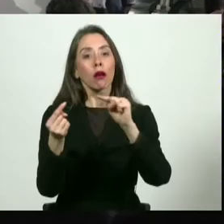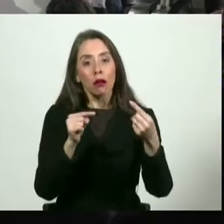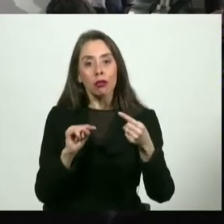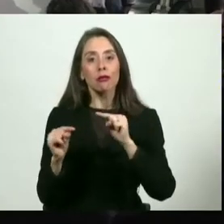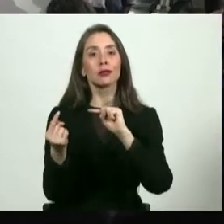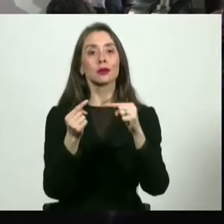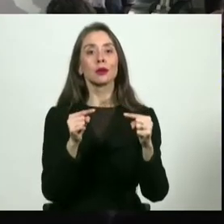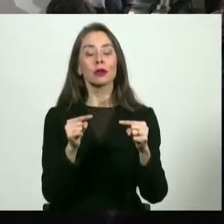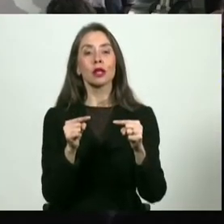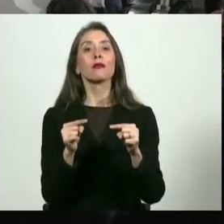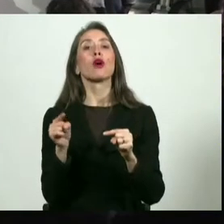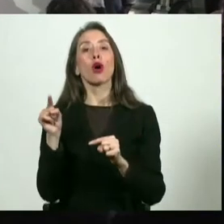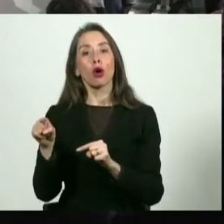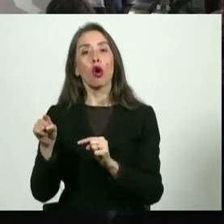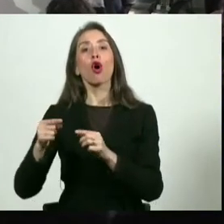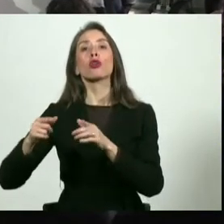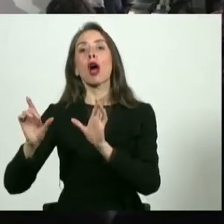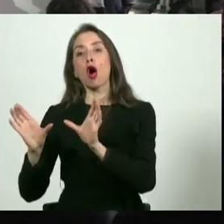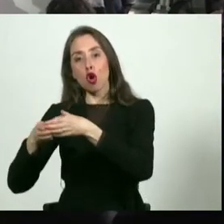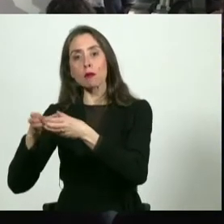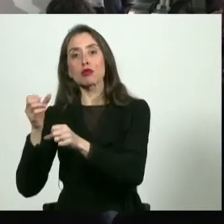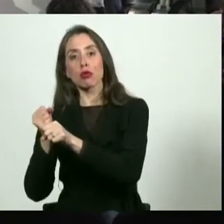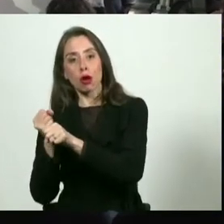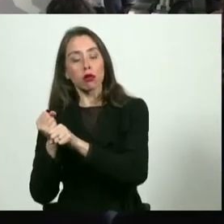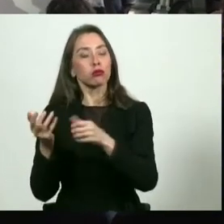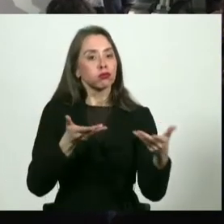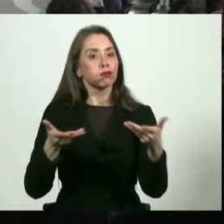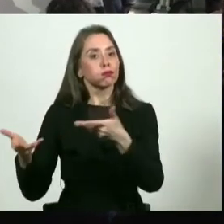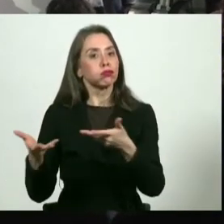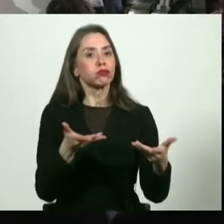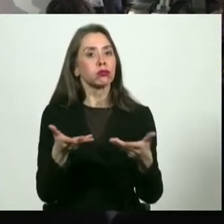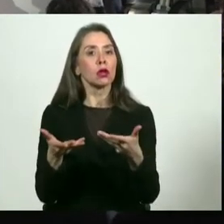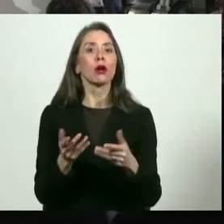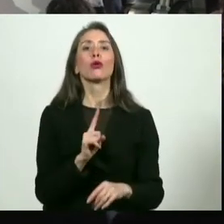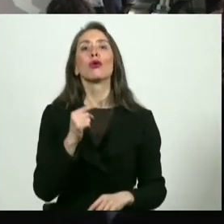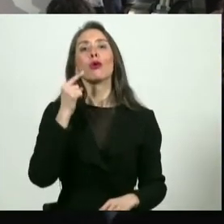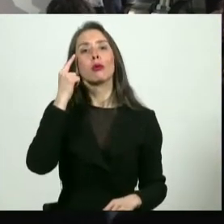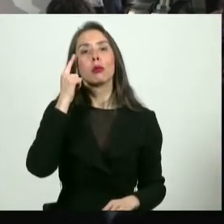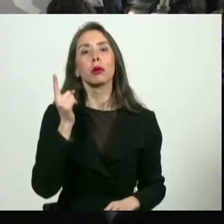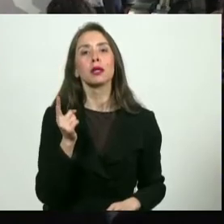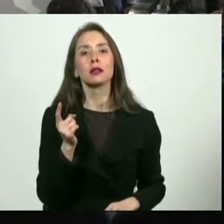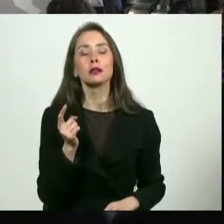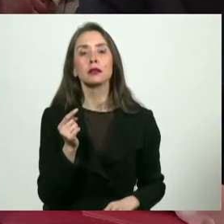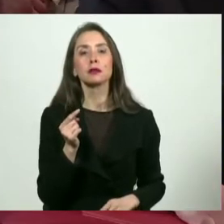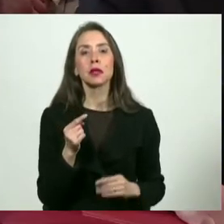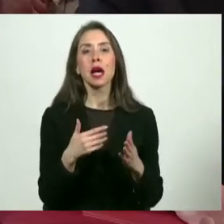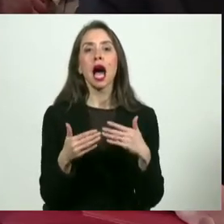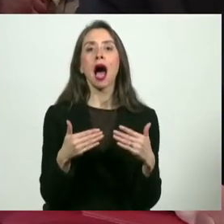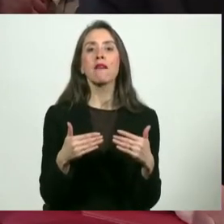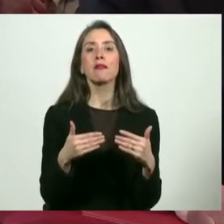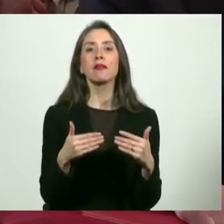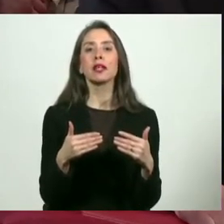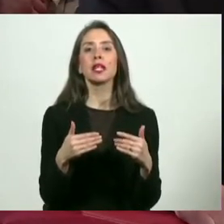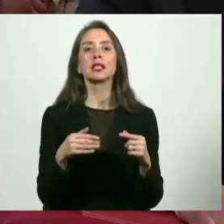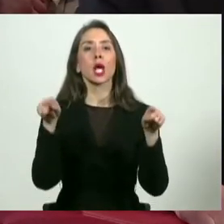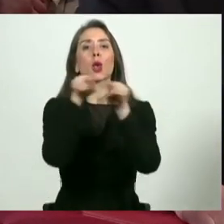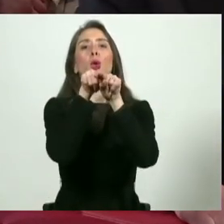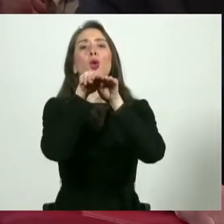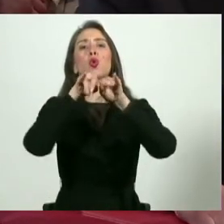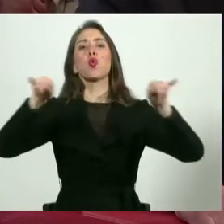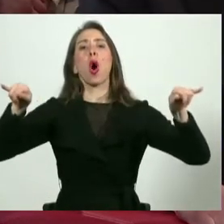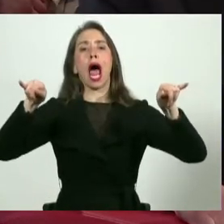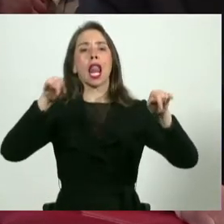efectivamente también con trabajo, y no pretender también a esto que damos muchas veces de homogeneizar todo,